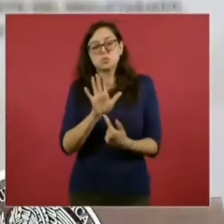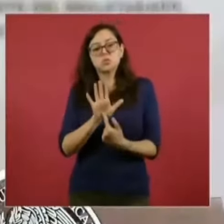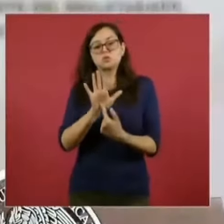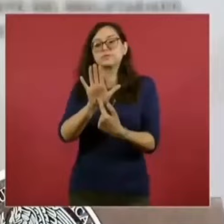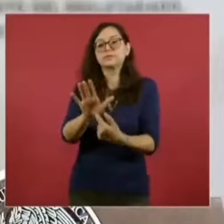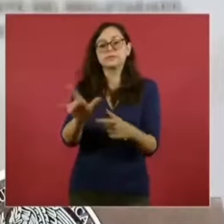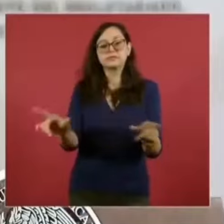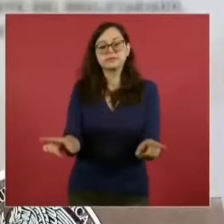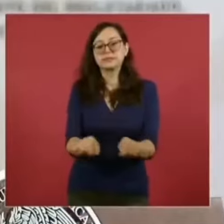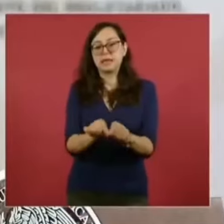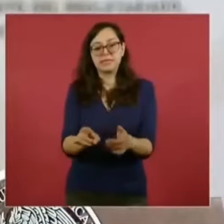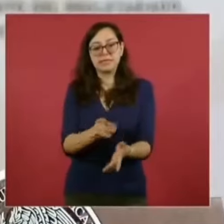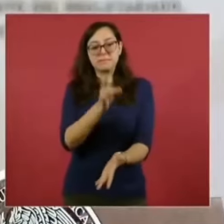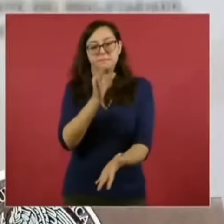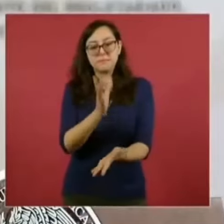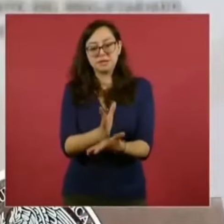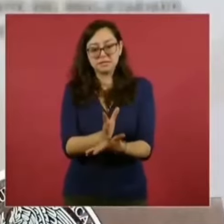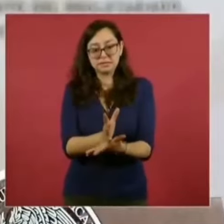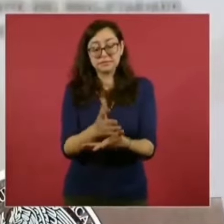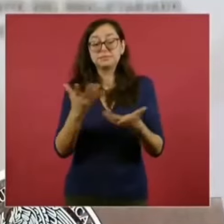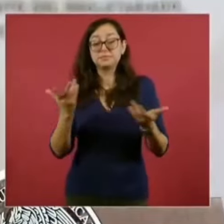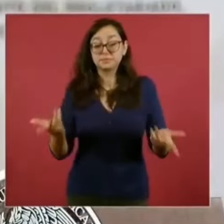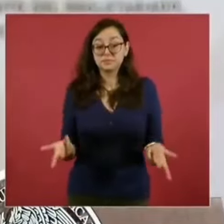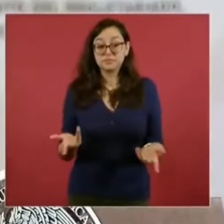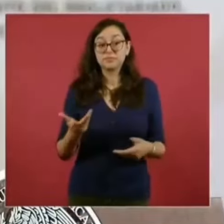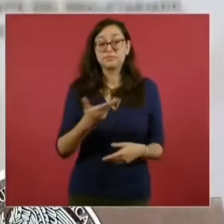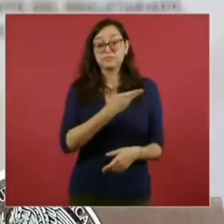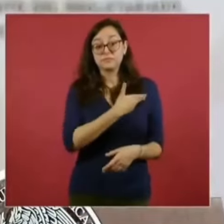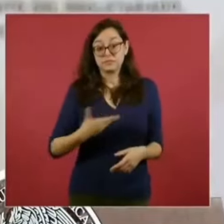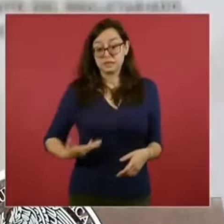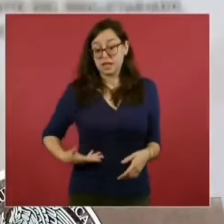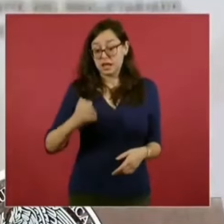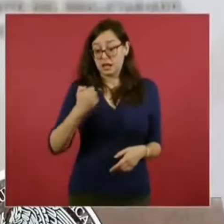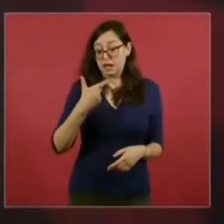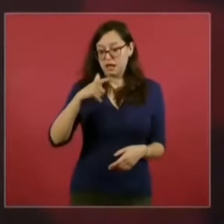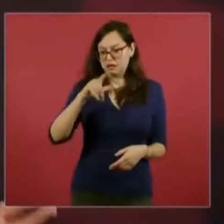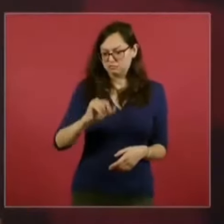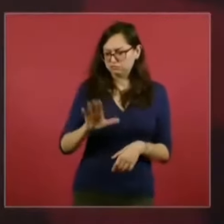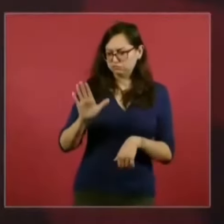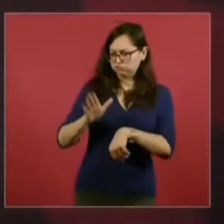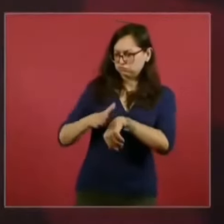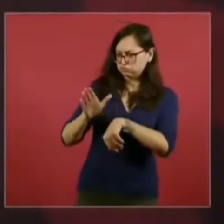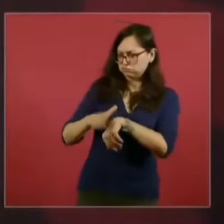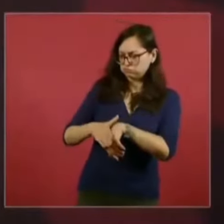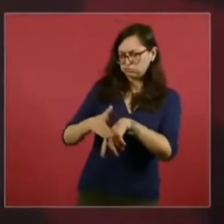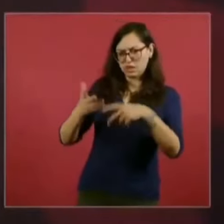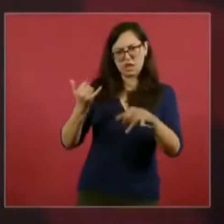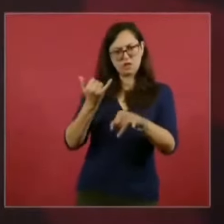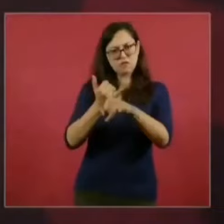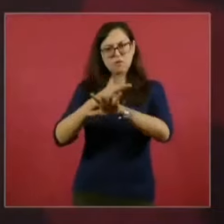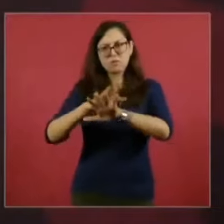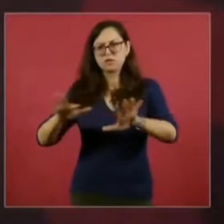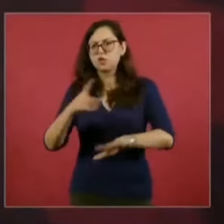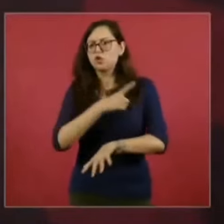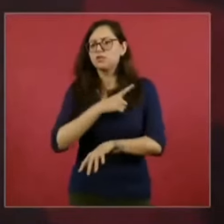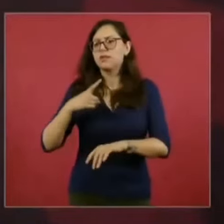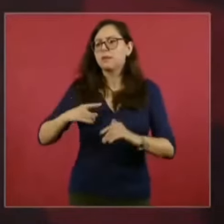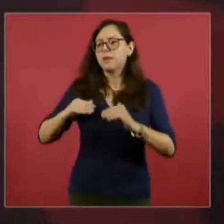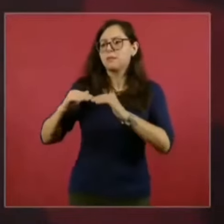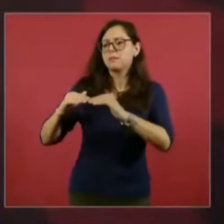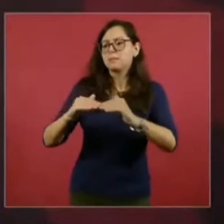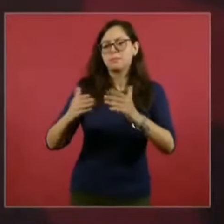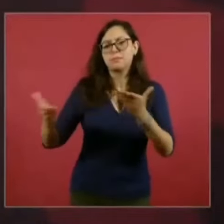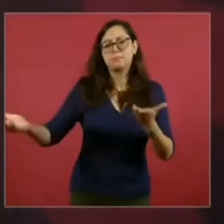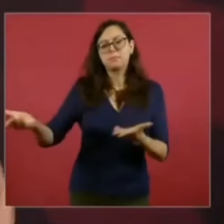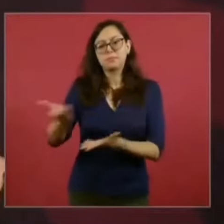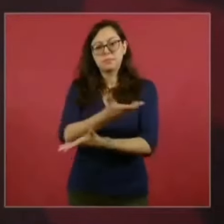fue justamente democratizar la conversación pública a través de hacer visibles a todos aquellos que hacen periodismo independiente,